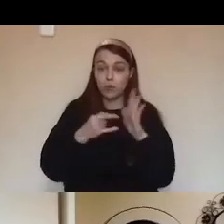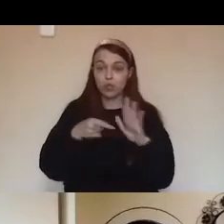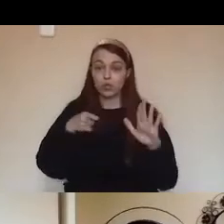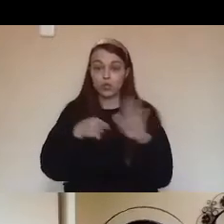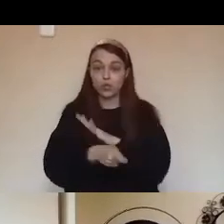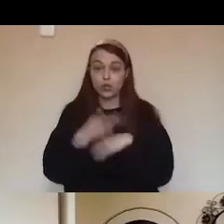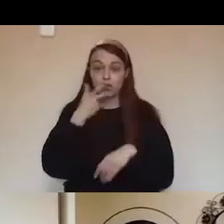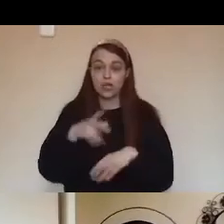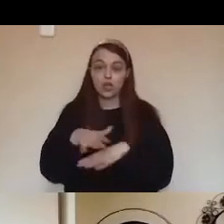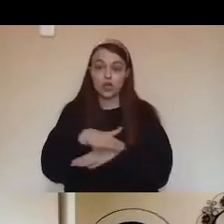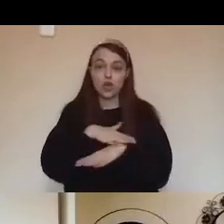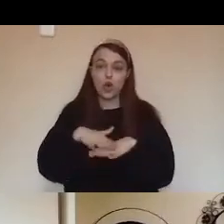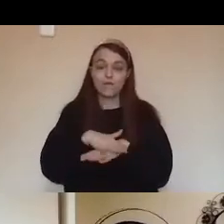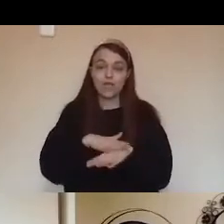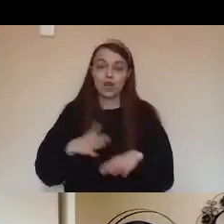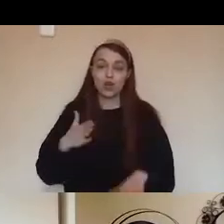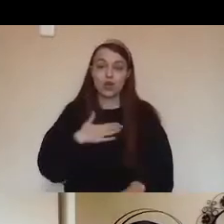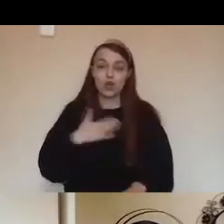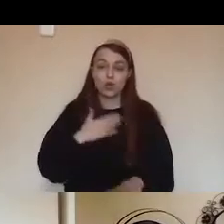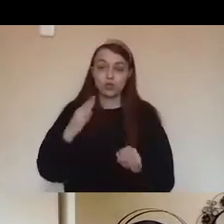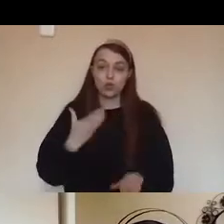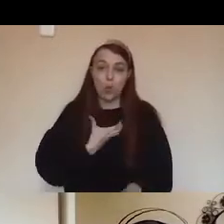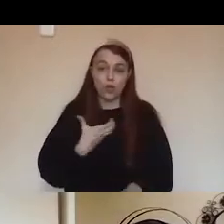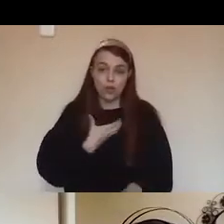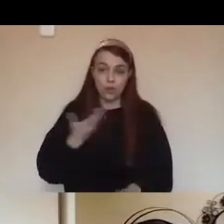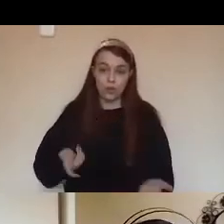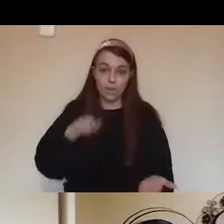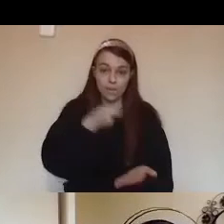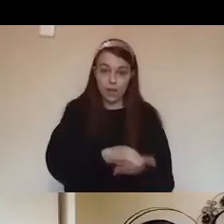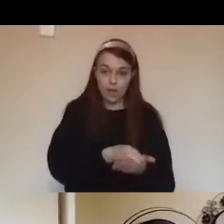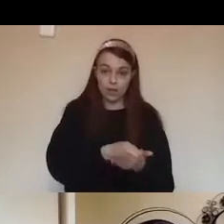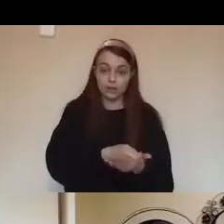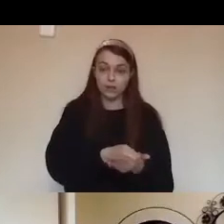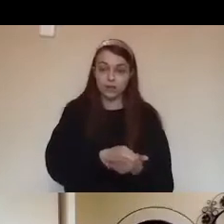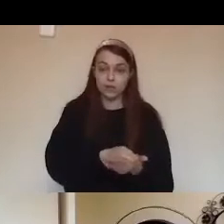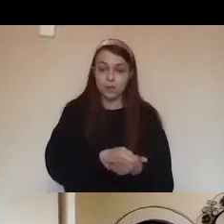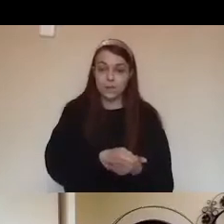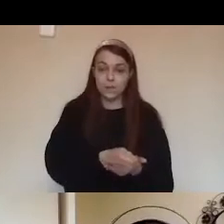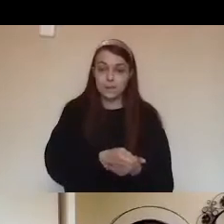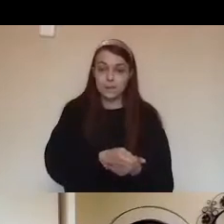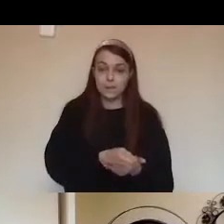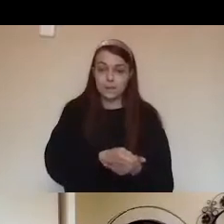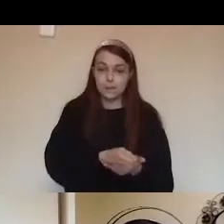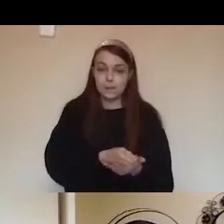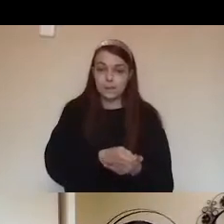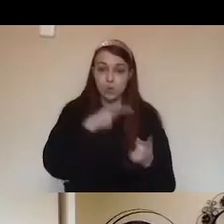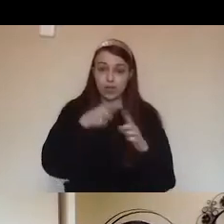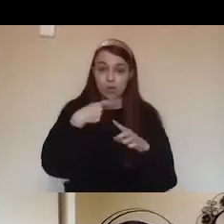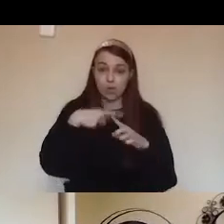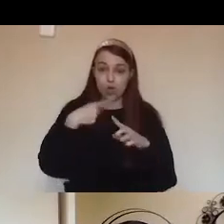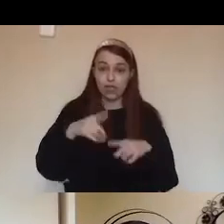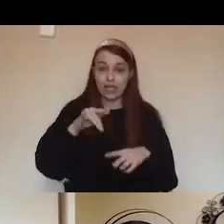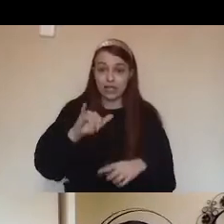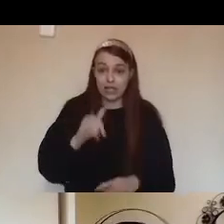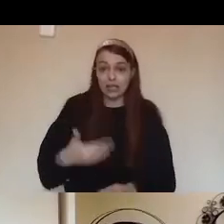gobierno regional de la región de O'Higgins, en donde buscamos poder fortalecer lo que ya había y